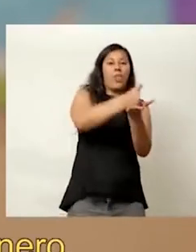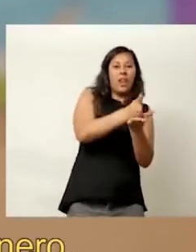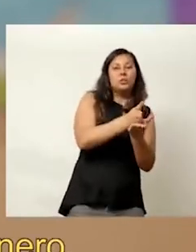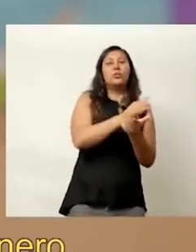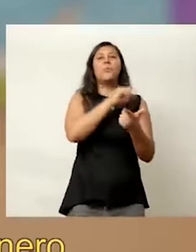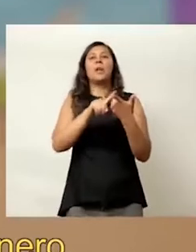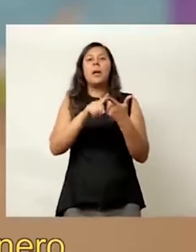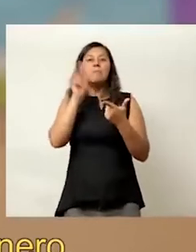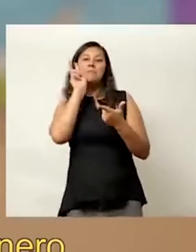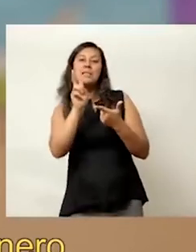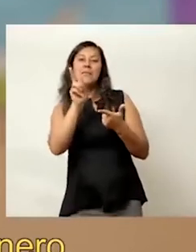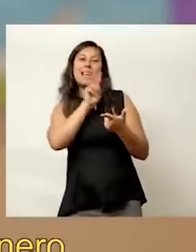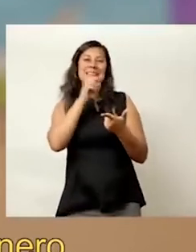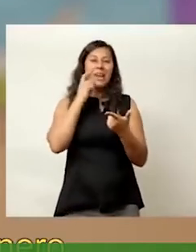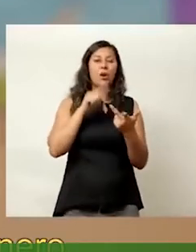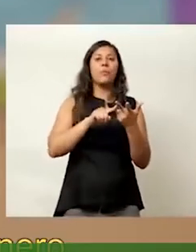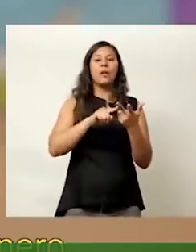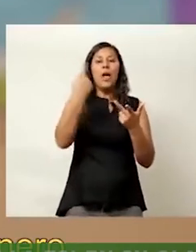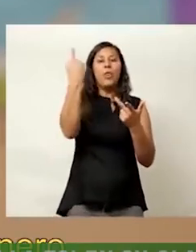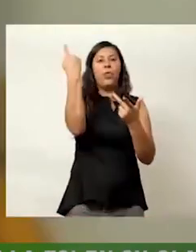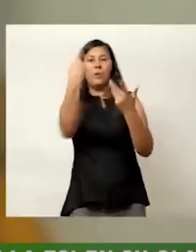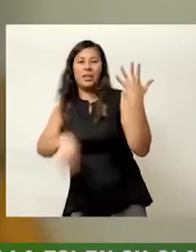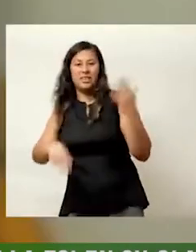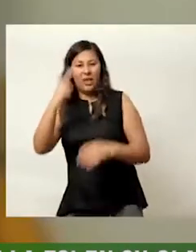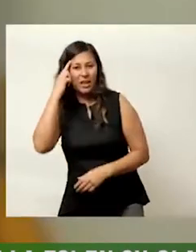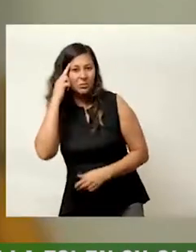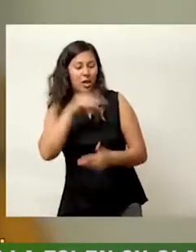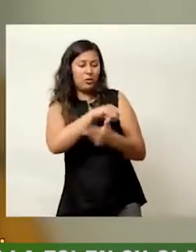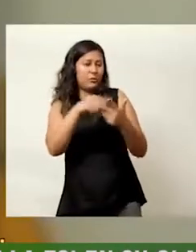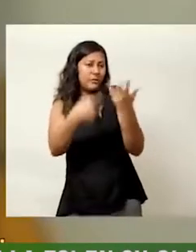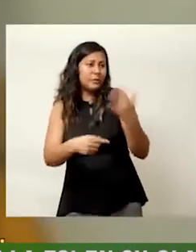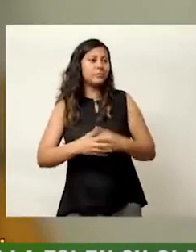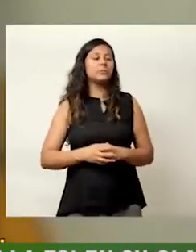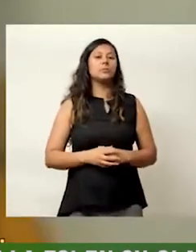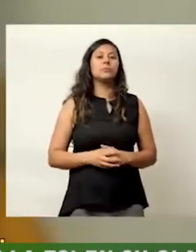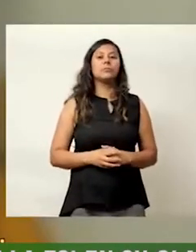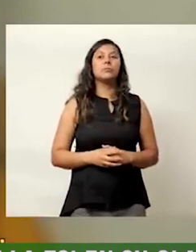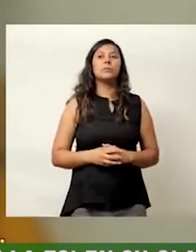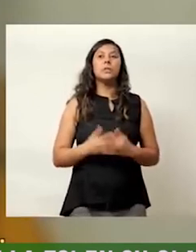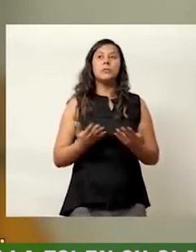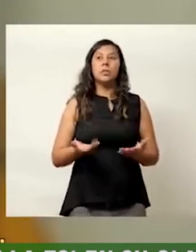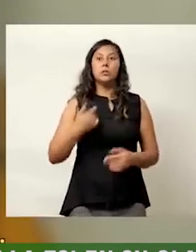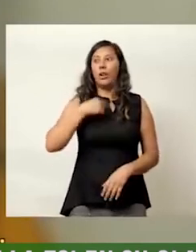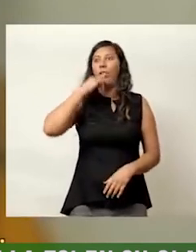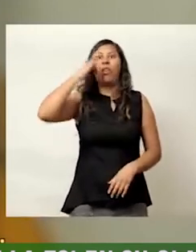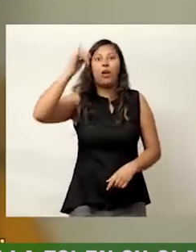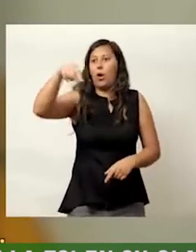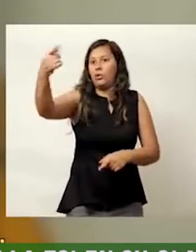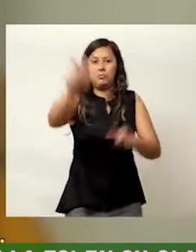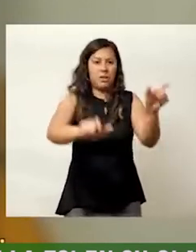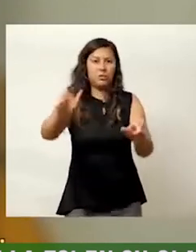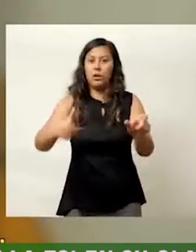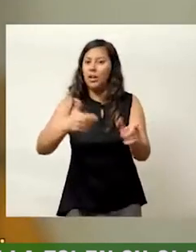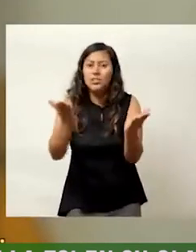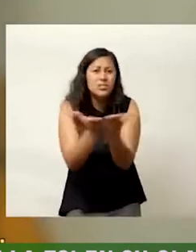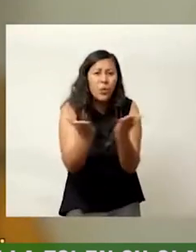dieron ahora, que tienen que ver, pues, digo, discusiones que tienen que ver con las masculinidades, que tienen que ver con el lenguaje inclusivo y